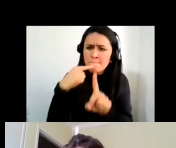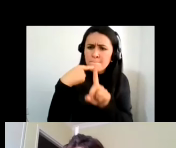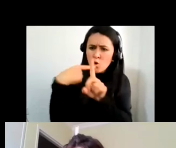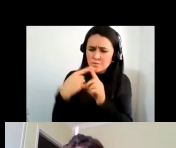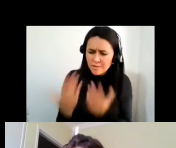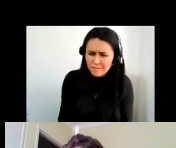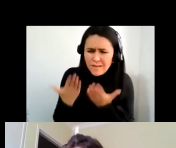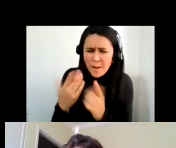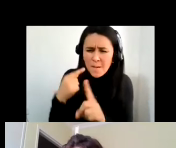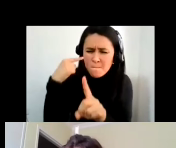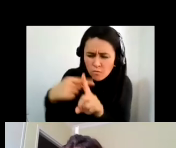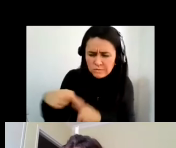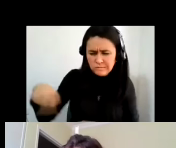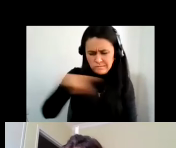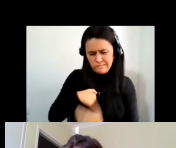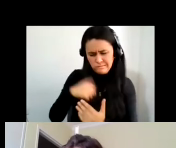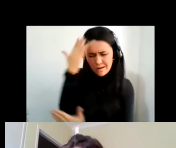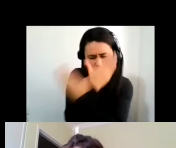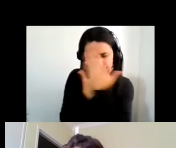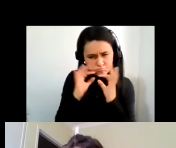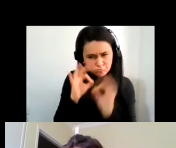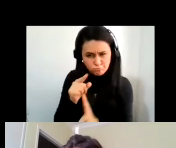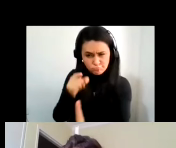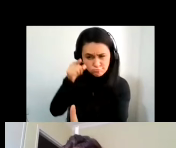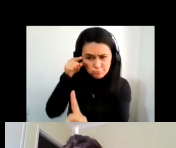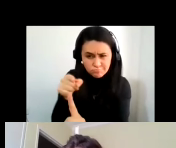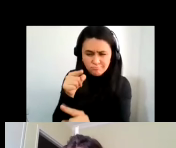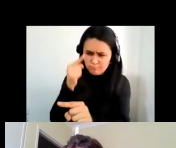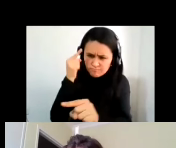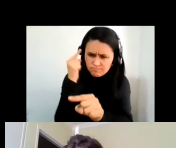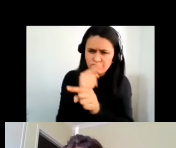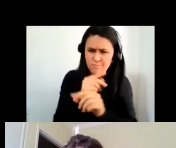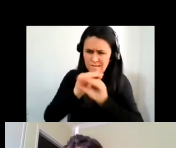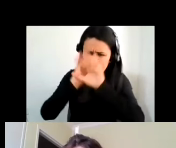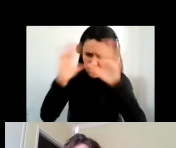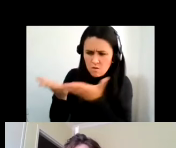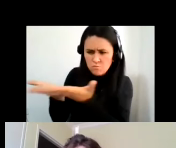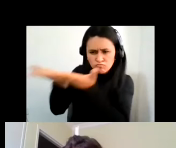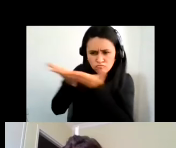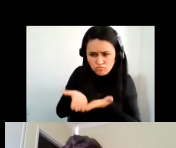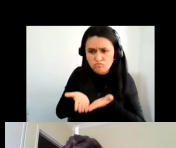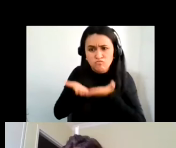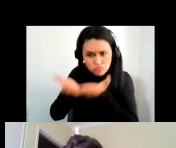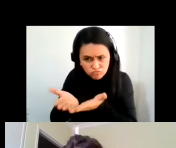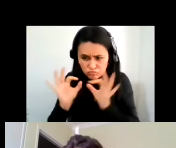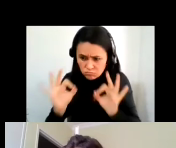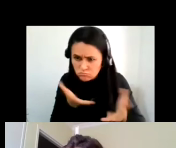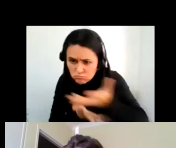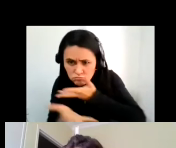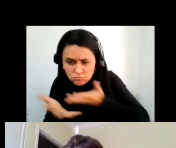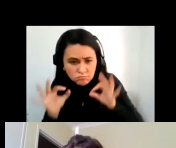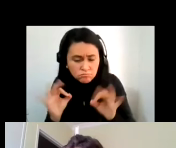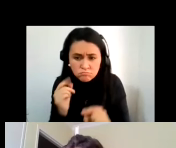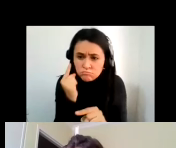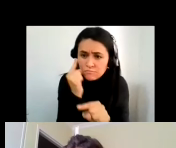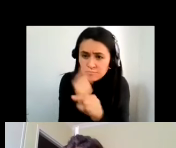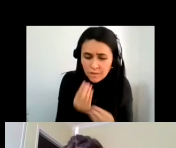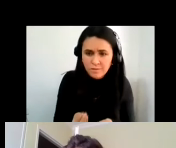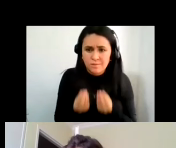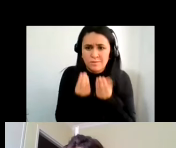la profundidad y la efectividad del paquete de beneficios y tratamos de abordar temas de